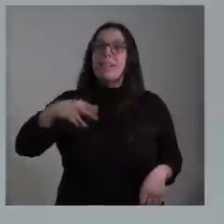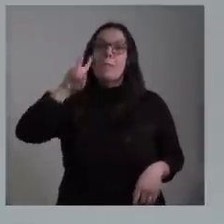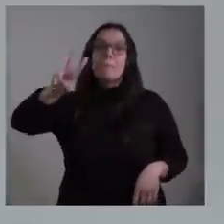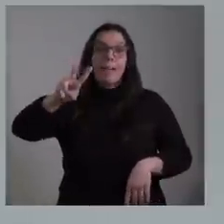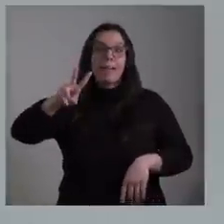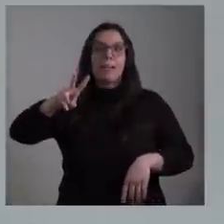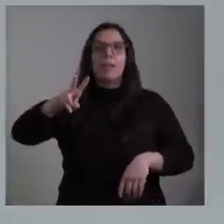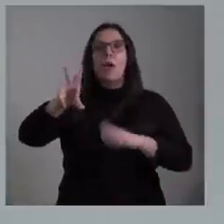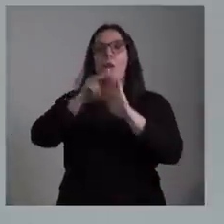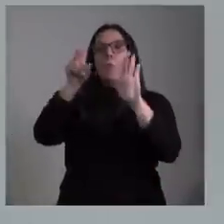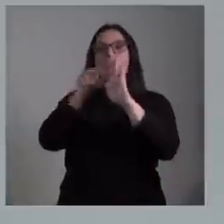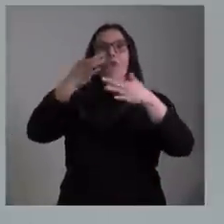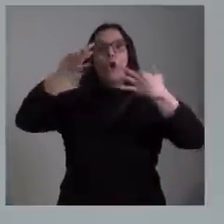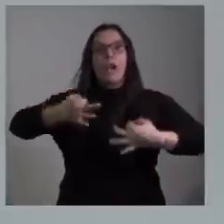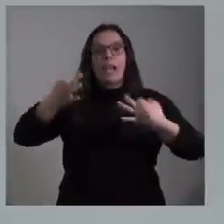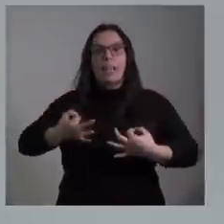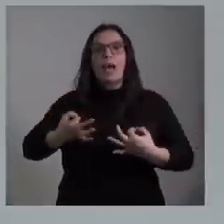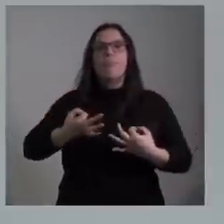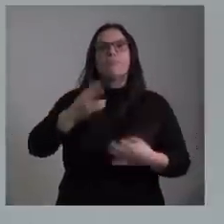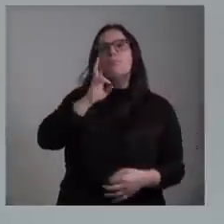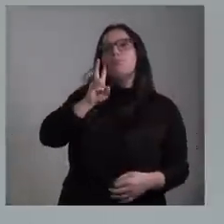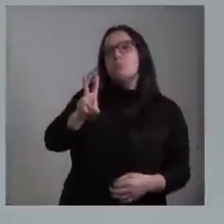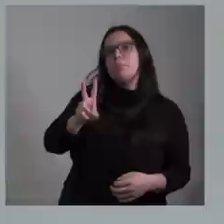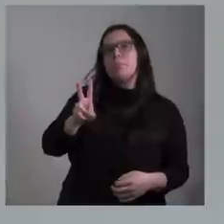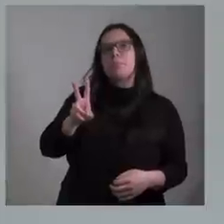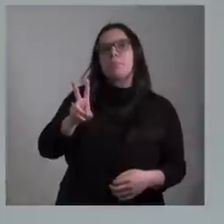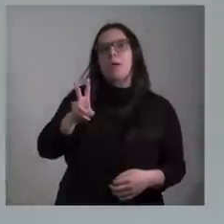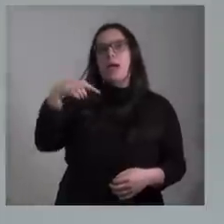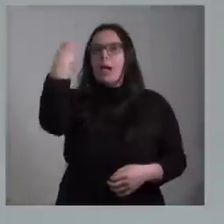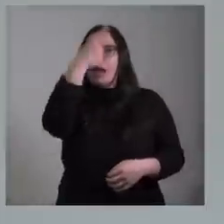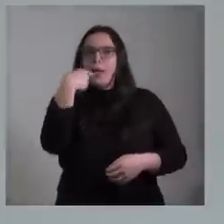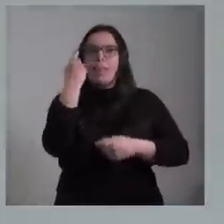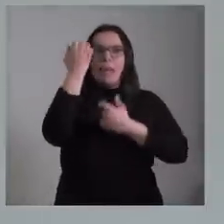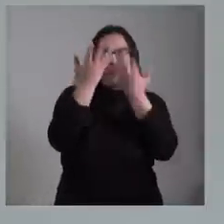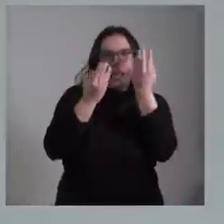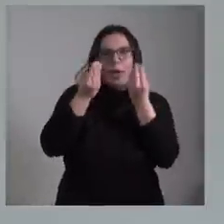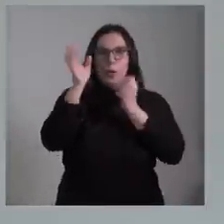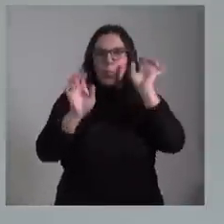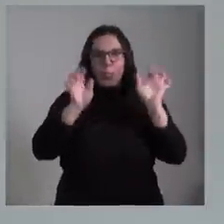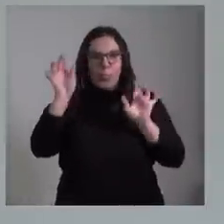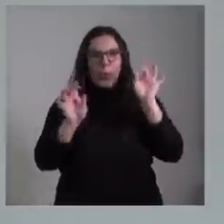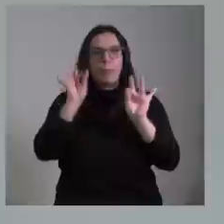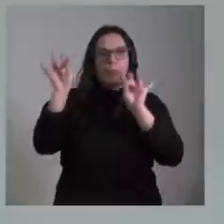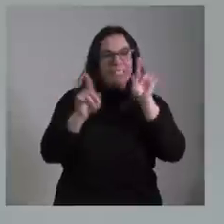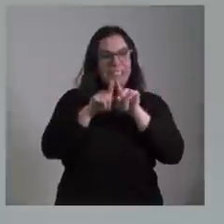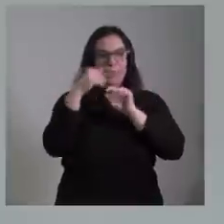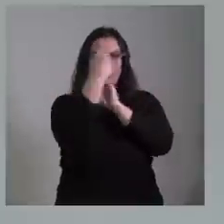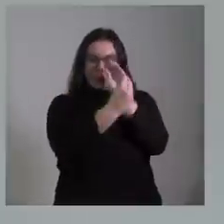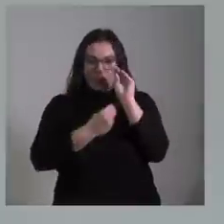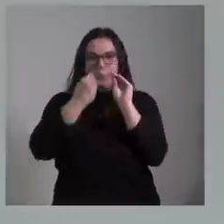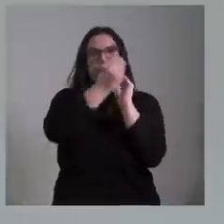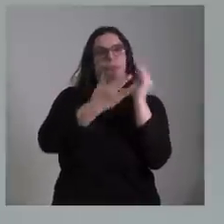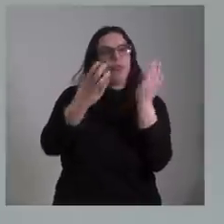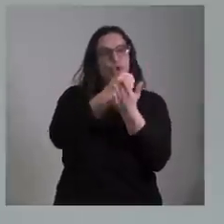un vídeo en el que los padres podrán ver pues la cabeza pues las manos los pies los dedos definitiva todas las partes